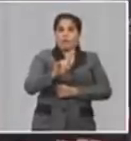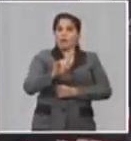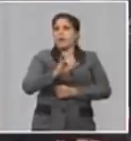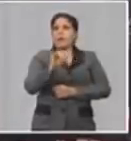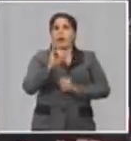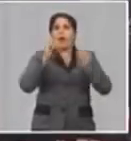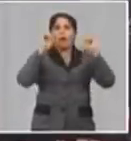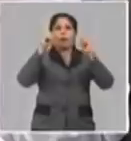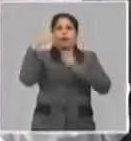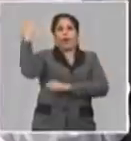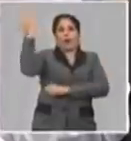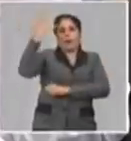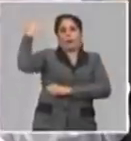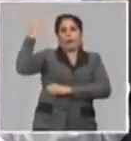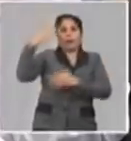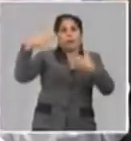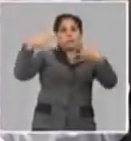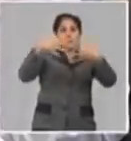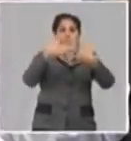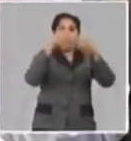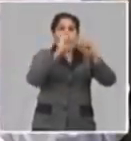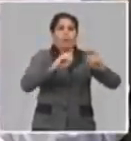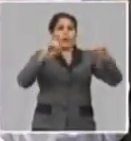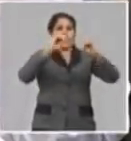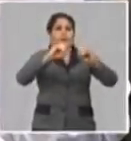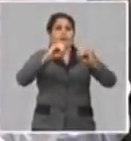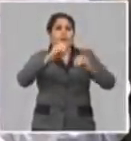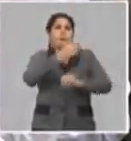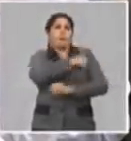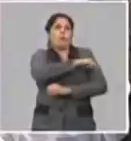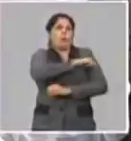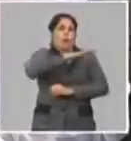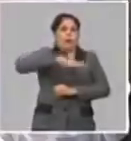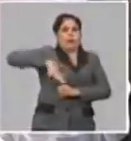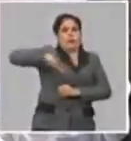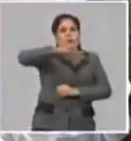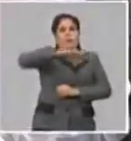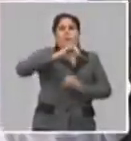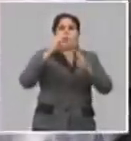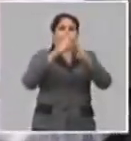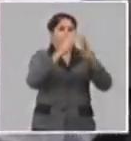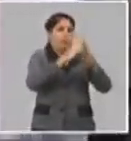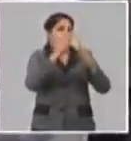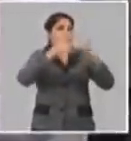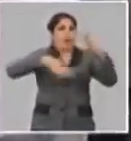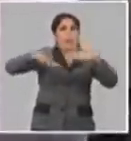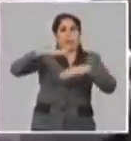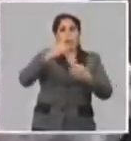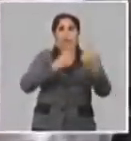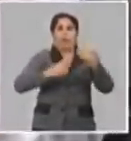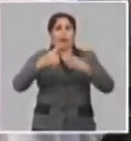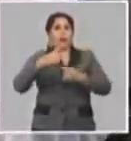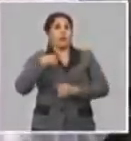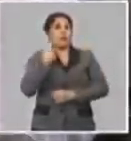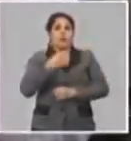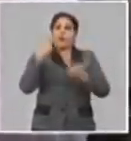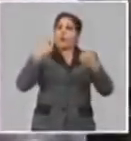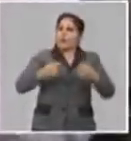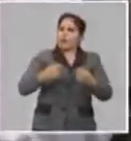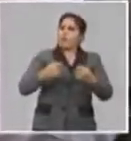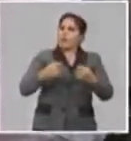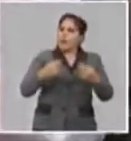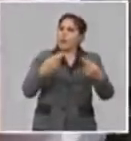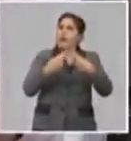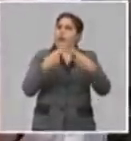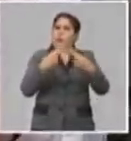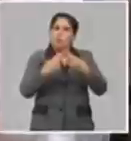activa en armonía con el ordenamiento social del país. Nosotros tenemos que manejar siempre una compatibilidad